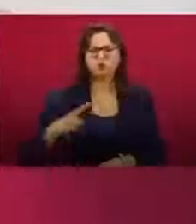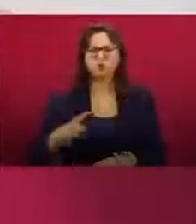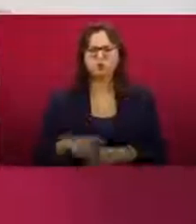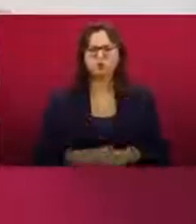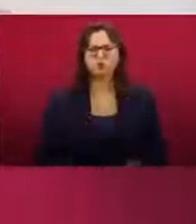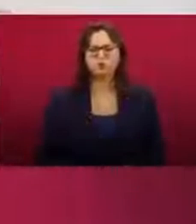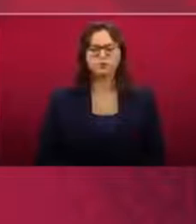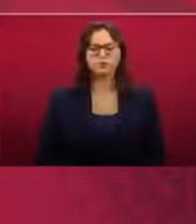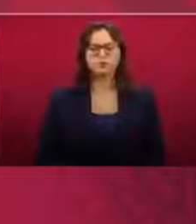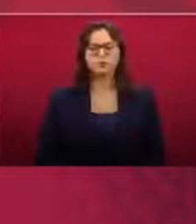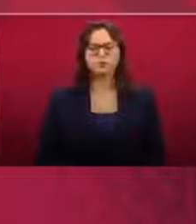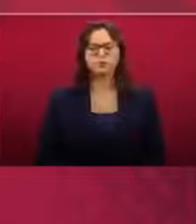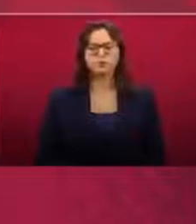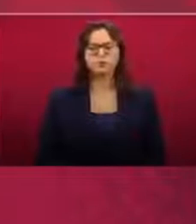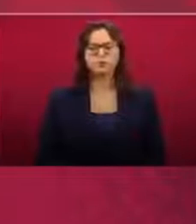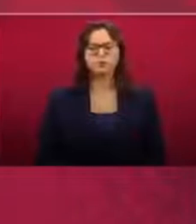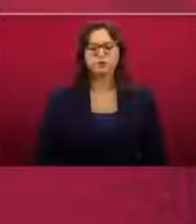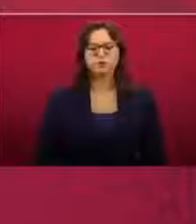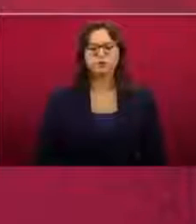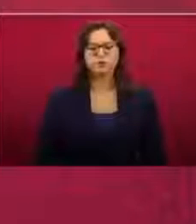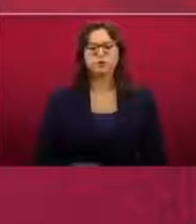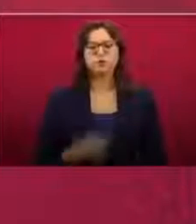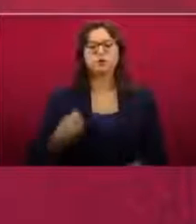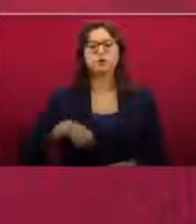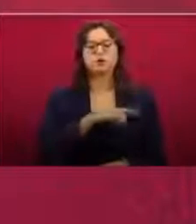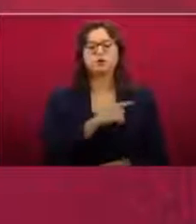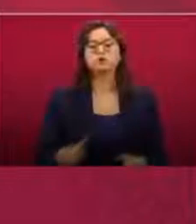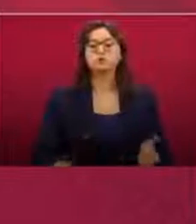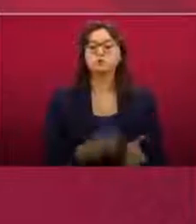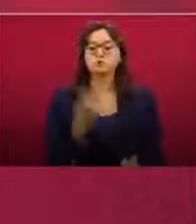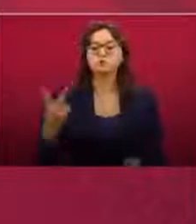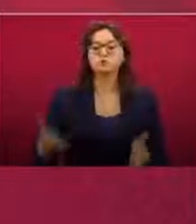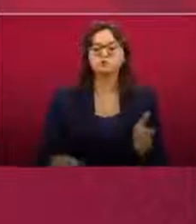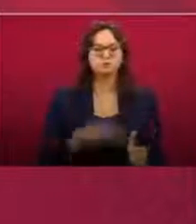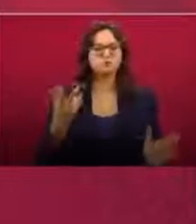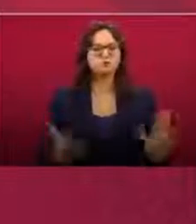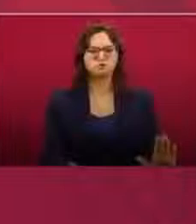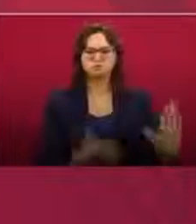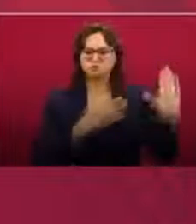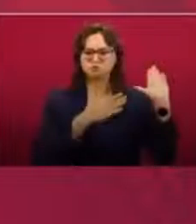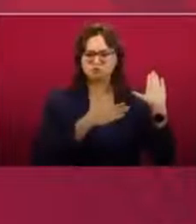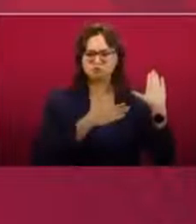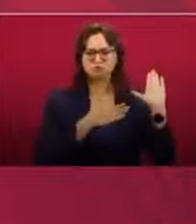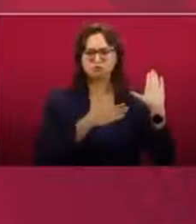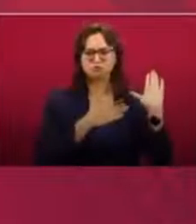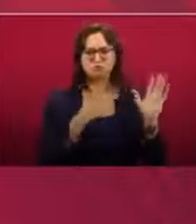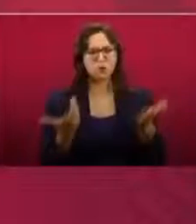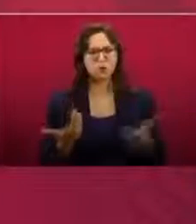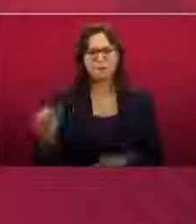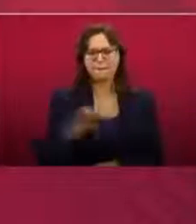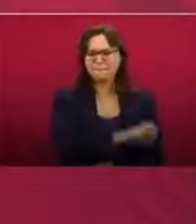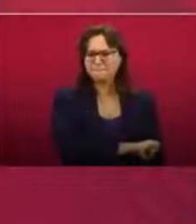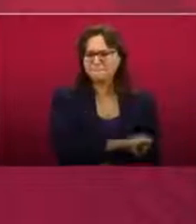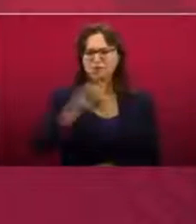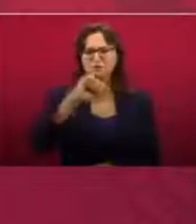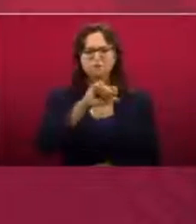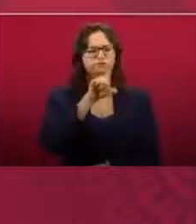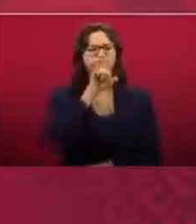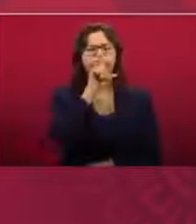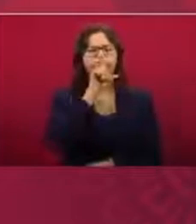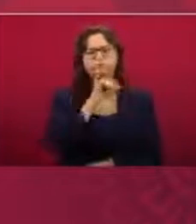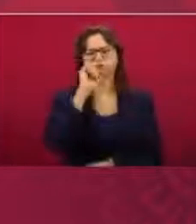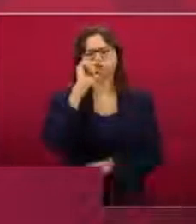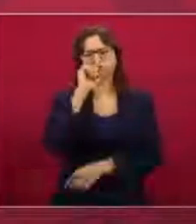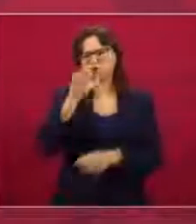nosotros hemos sostenido el compromiso de no aumentar los precios en términos reales